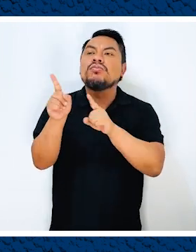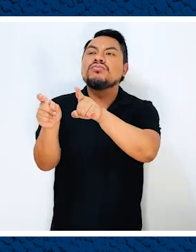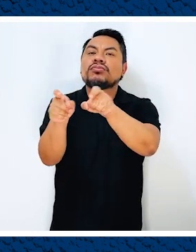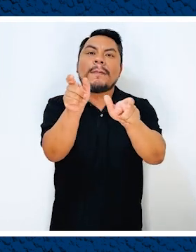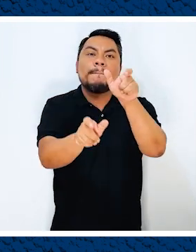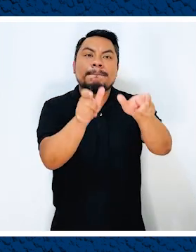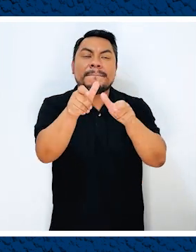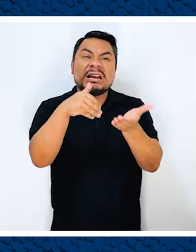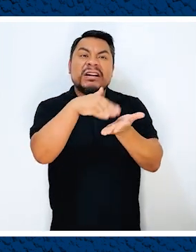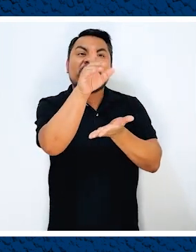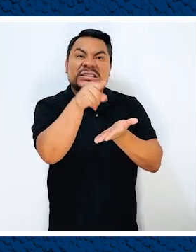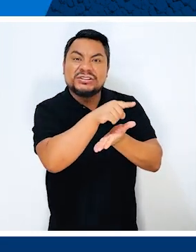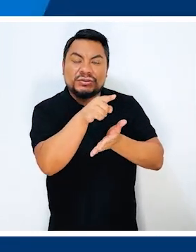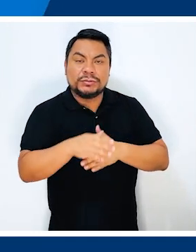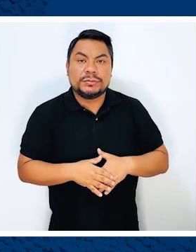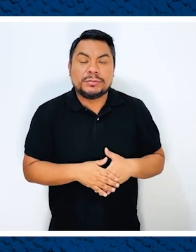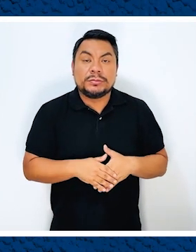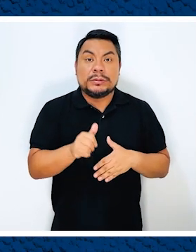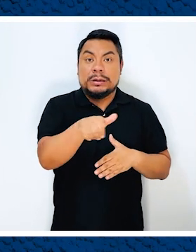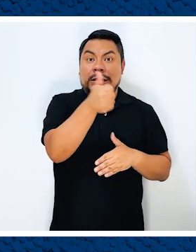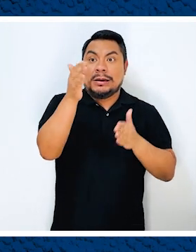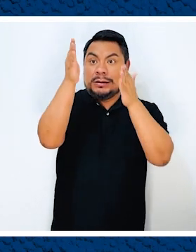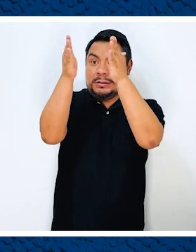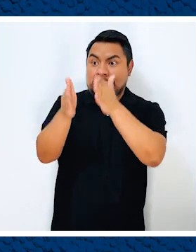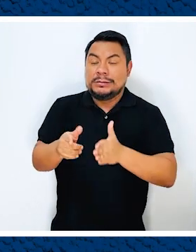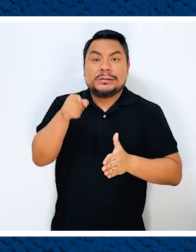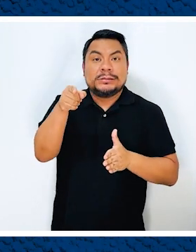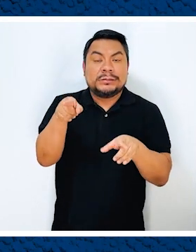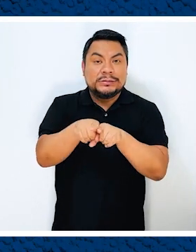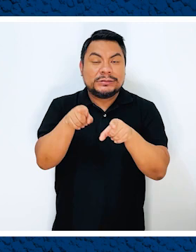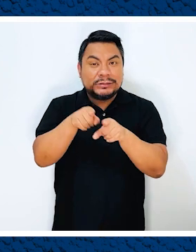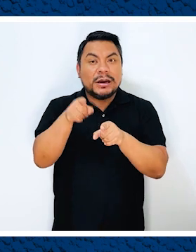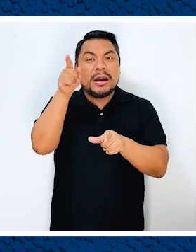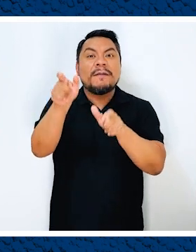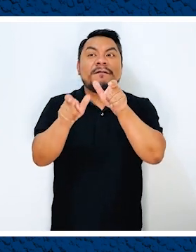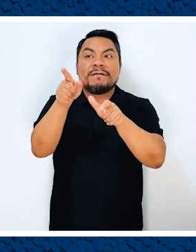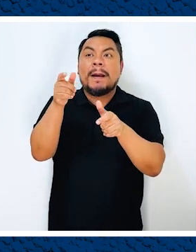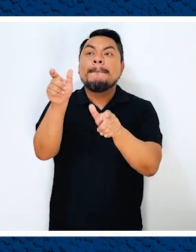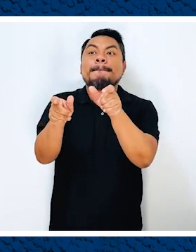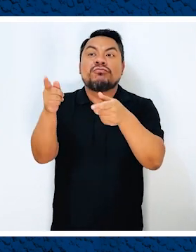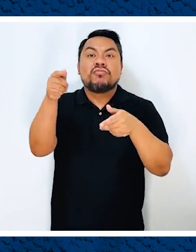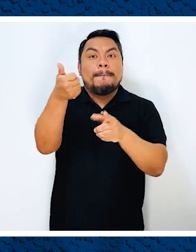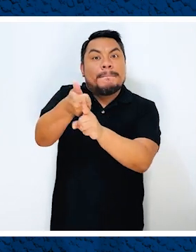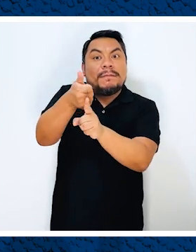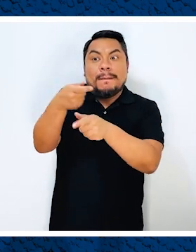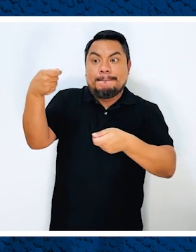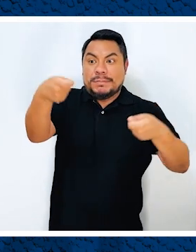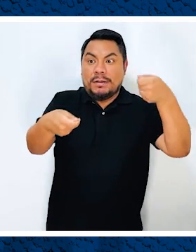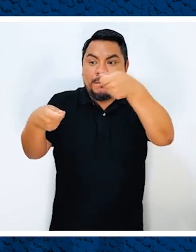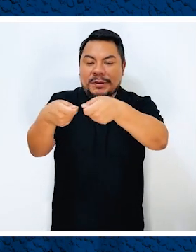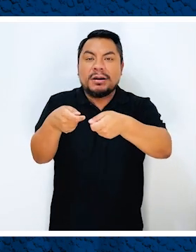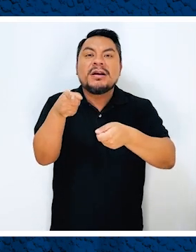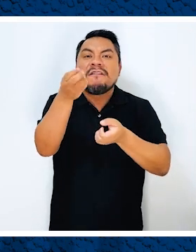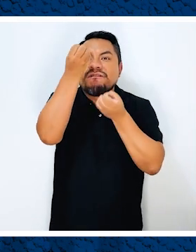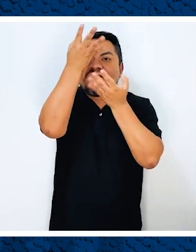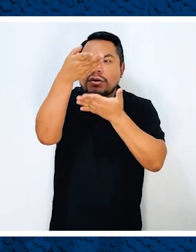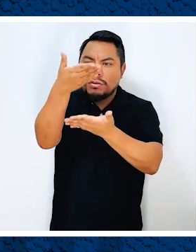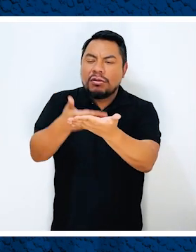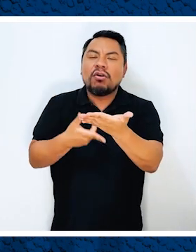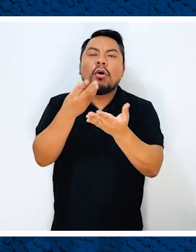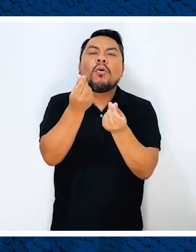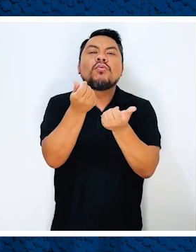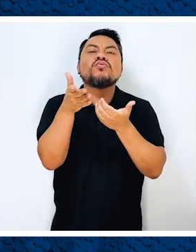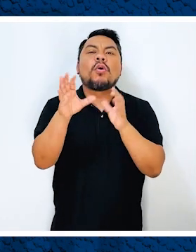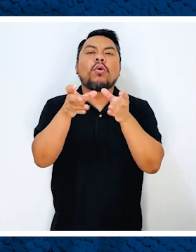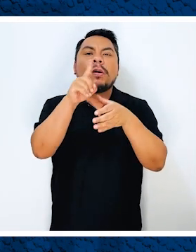consulta popular de revocatoria. En el módulo Financiamiento Público Directo, conocerás la rendición de cuentas de las